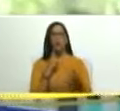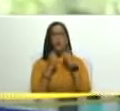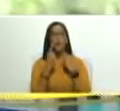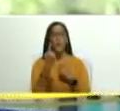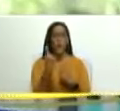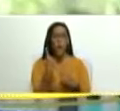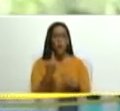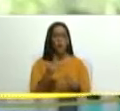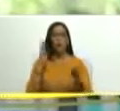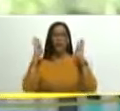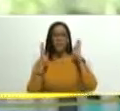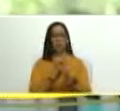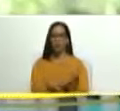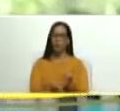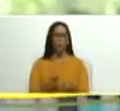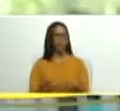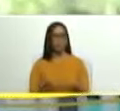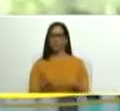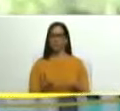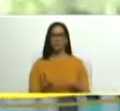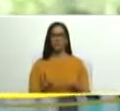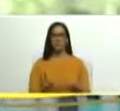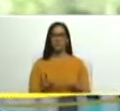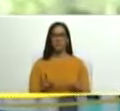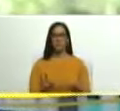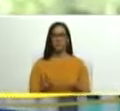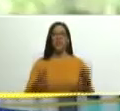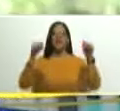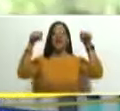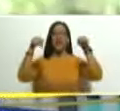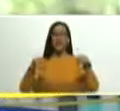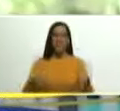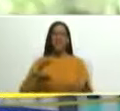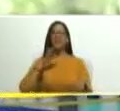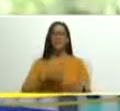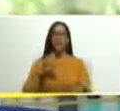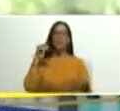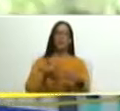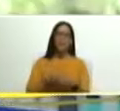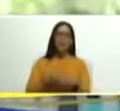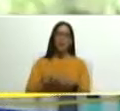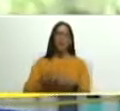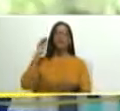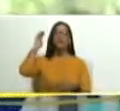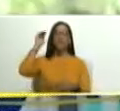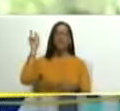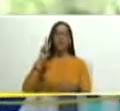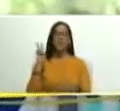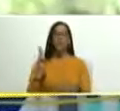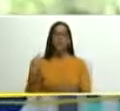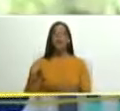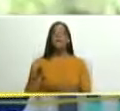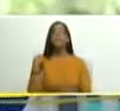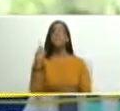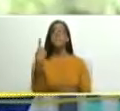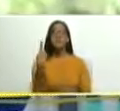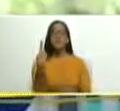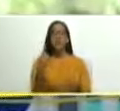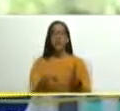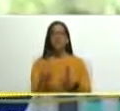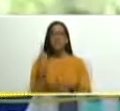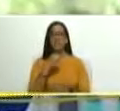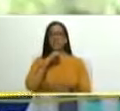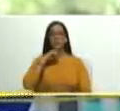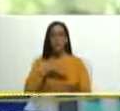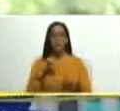un candidato, no. Aquí estamos tomando la elección por el futuro de Venezuela. Primera vez en la historia que